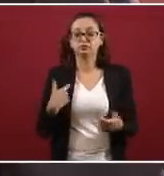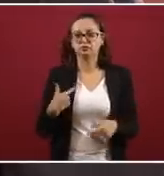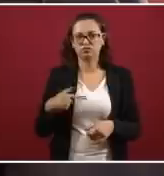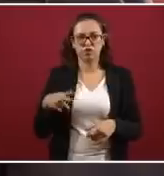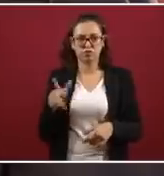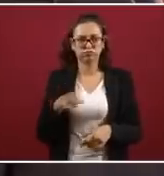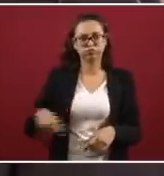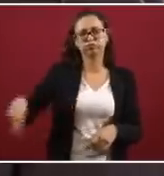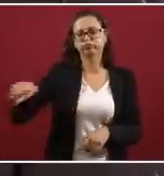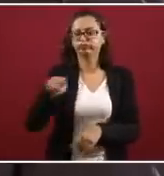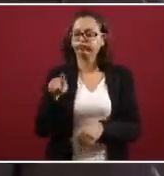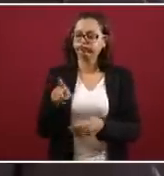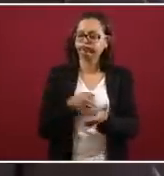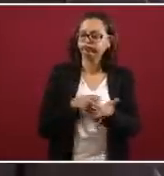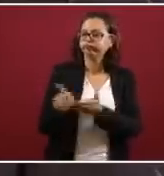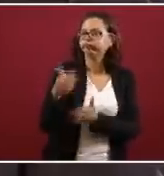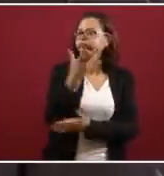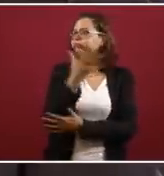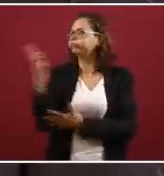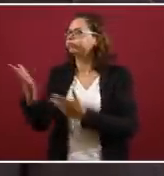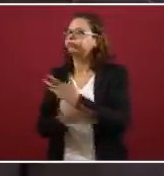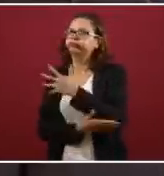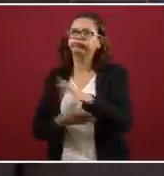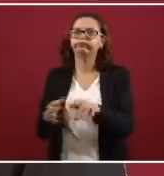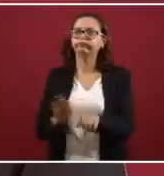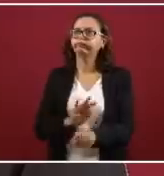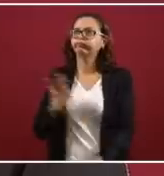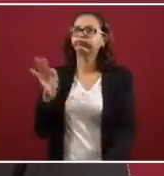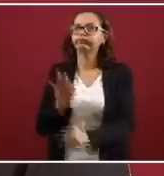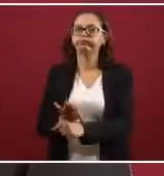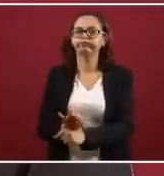defendiendo el medio ambiente,